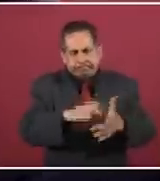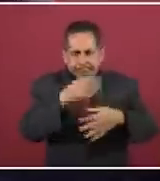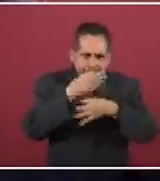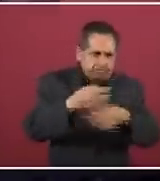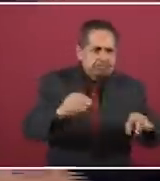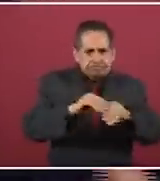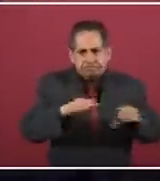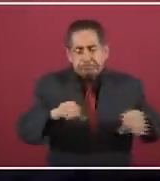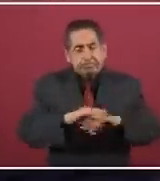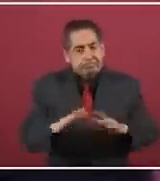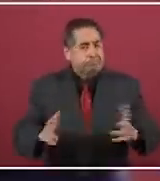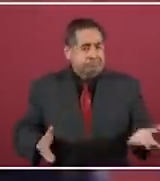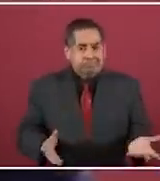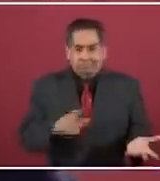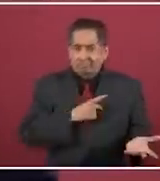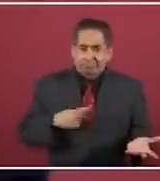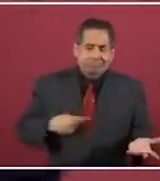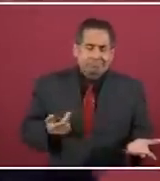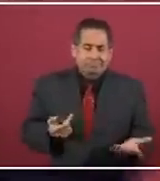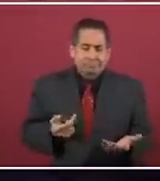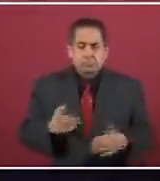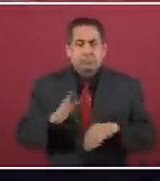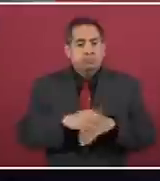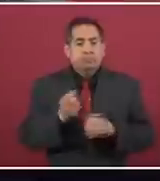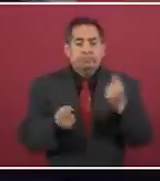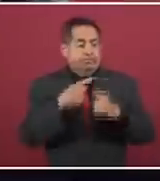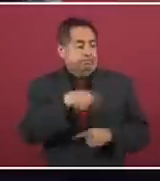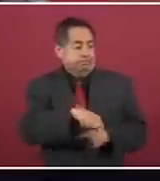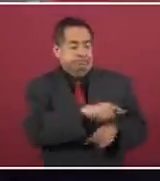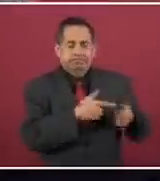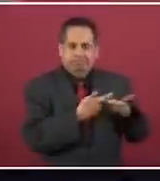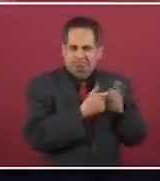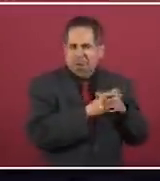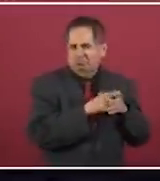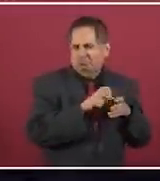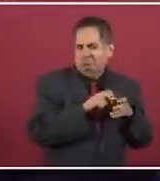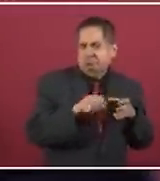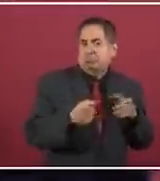porque hay molestia